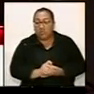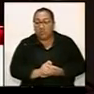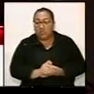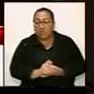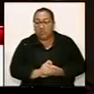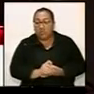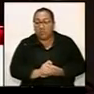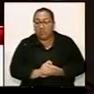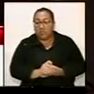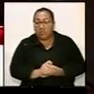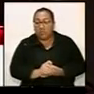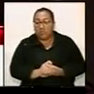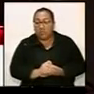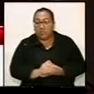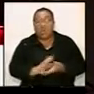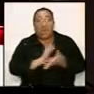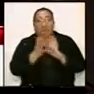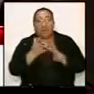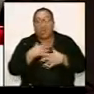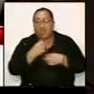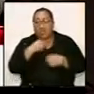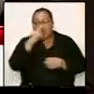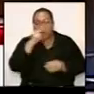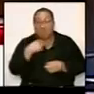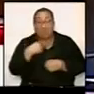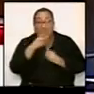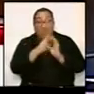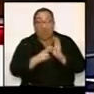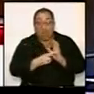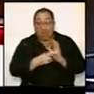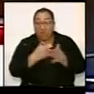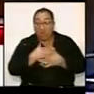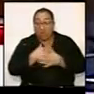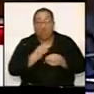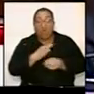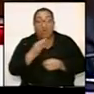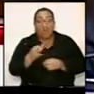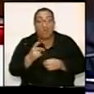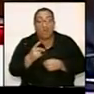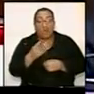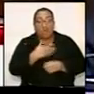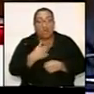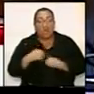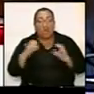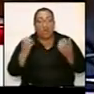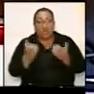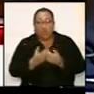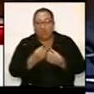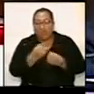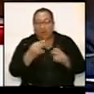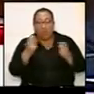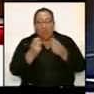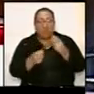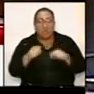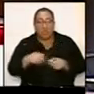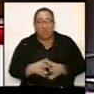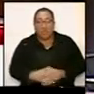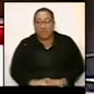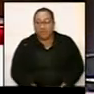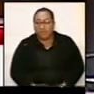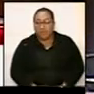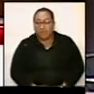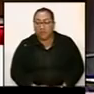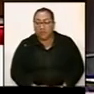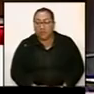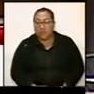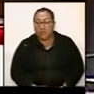del país. Permítame decirle que en mi región, que es la región del presidente del Congreso y de varios parlamentarios aquí presentes,